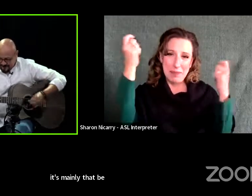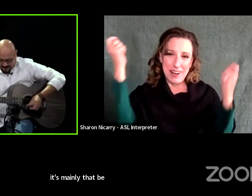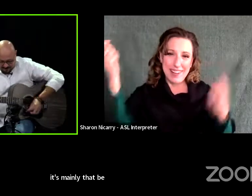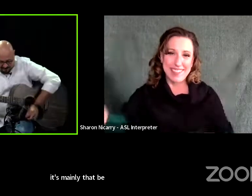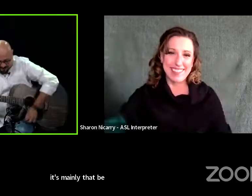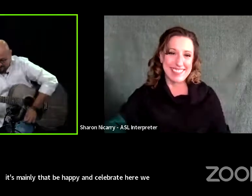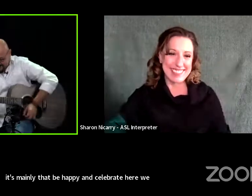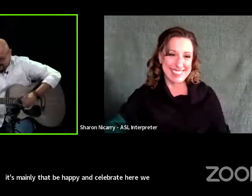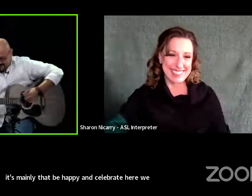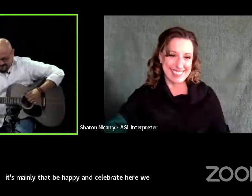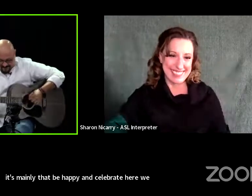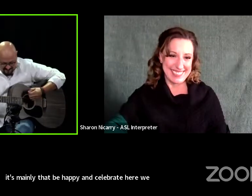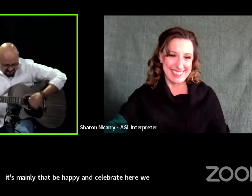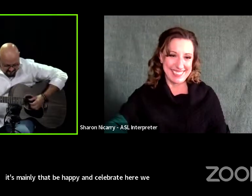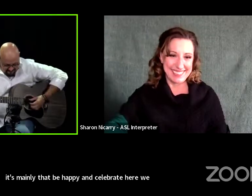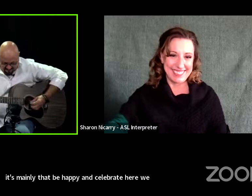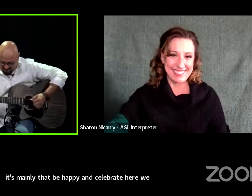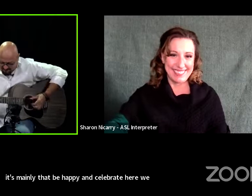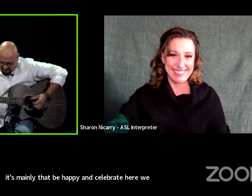Here we go.